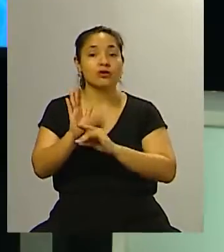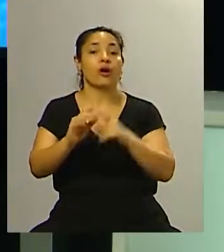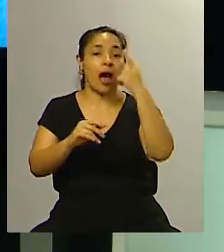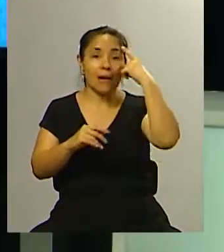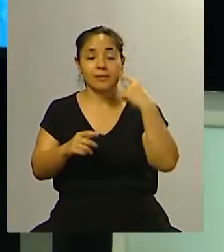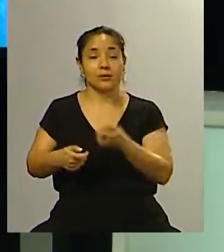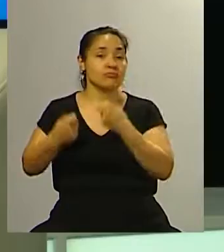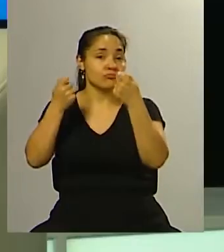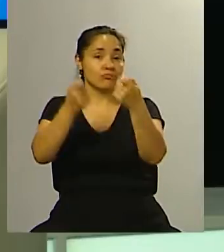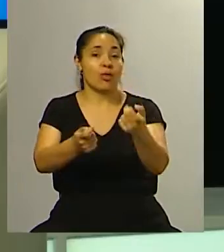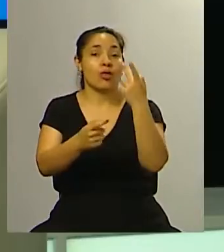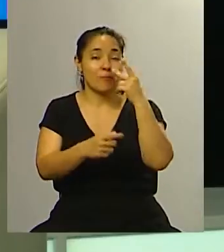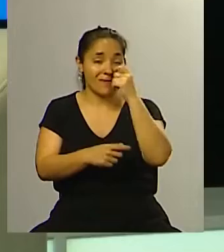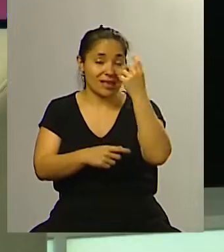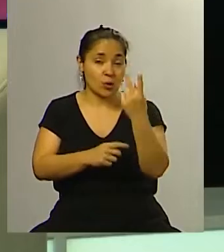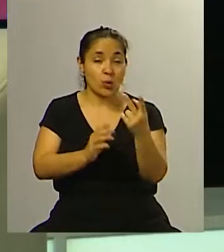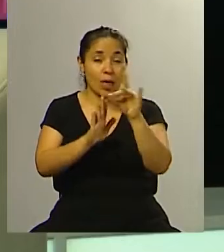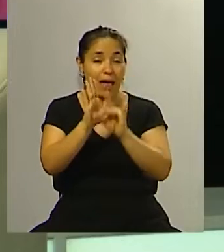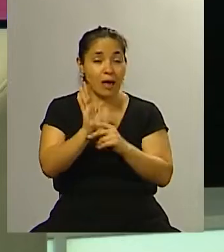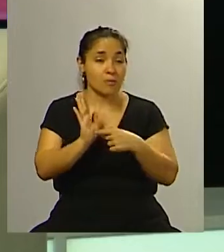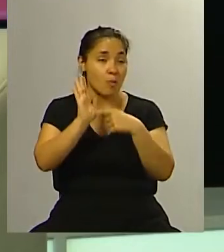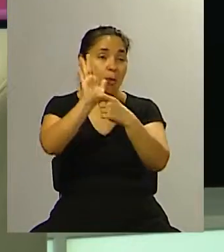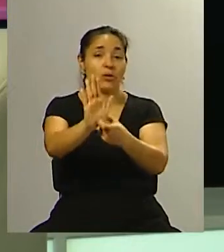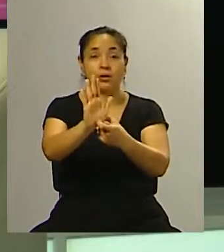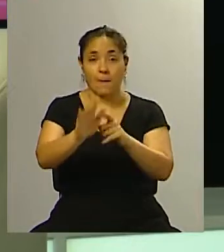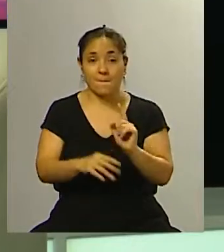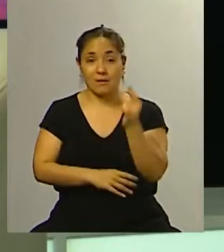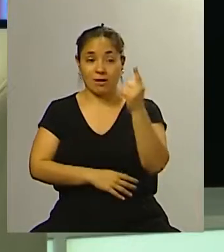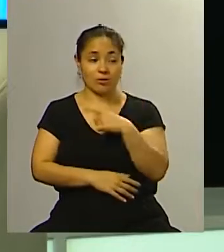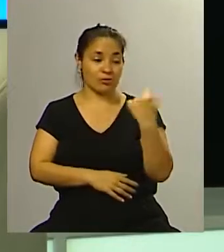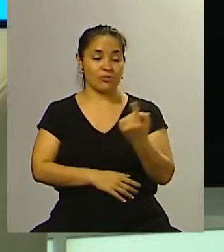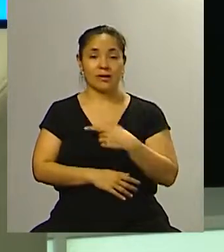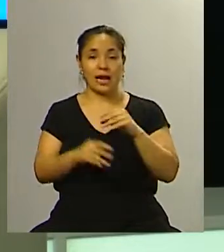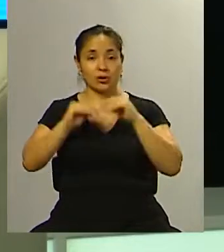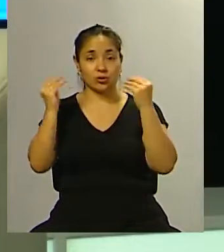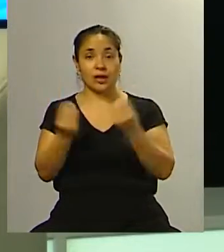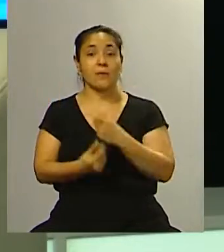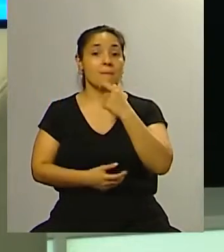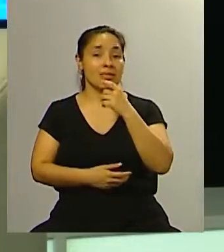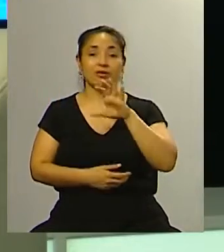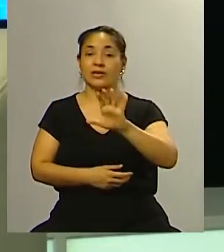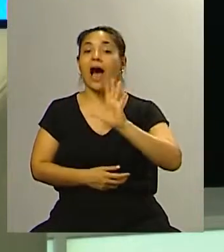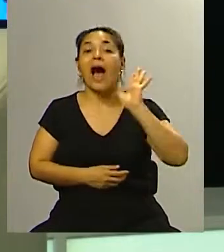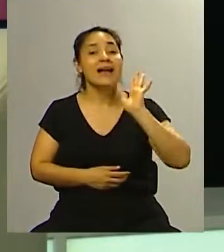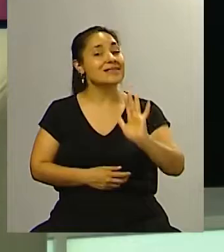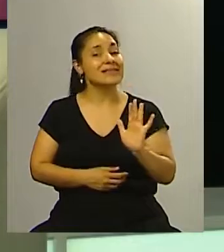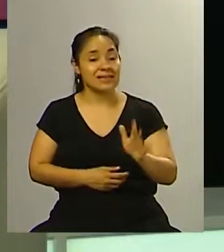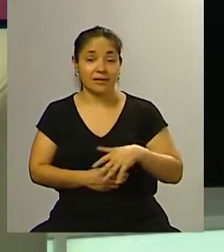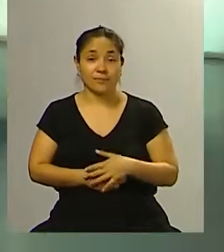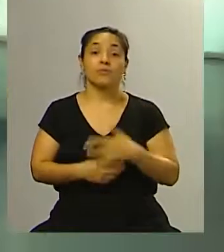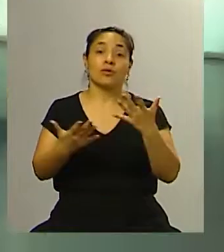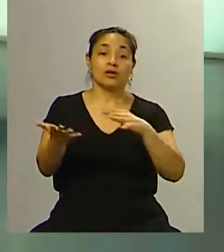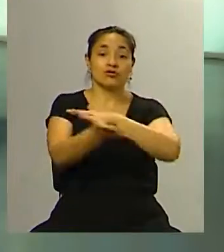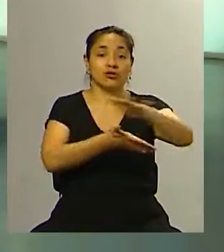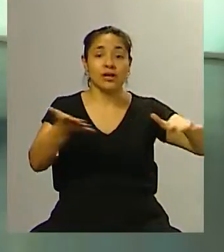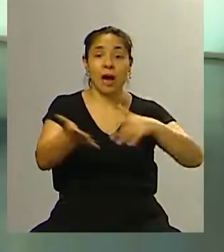Aprender 2021. ¿Sí? Entonces, frente a los resultados, nosotros dijimos, bueno, Mendoza se encuentra así, porque nos interesa que la sociedad